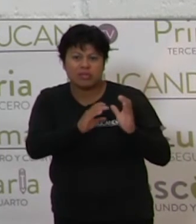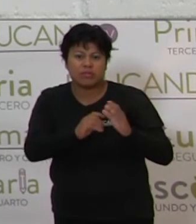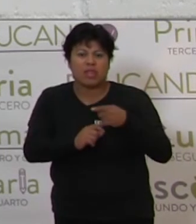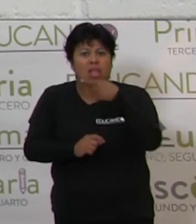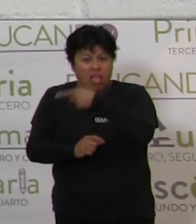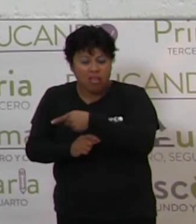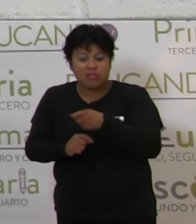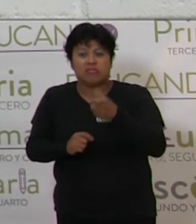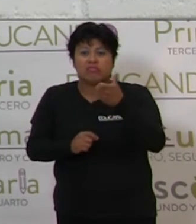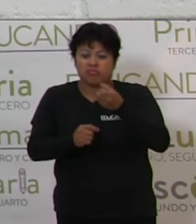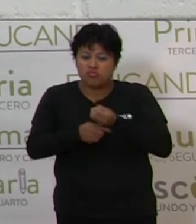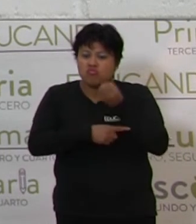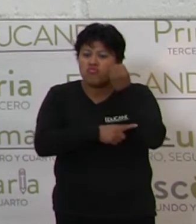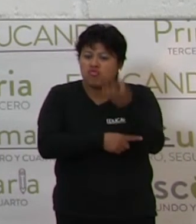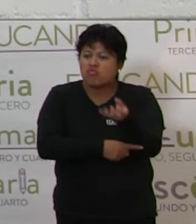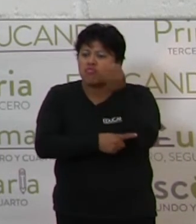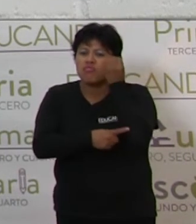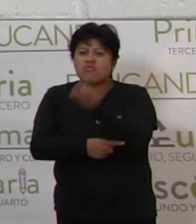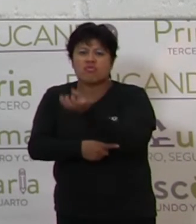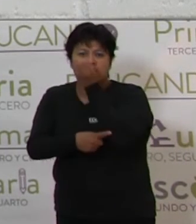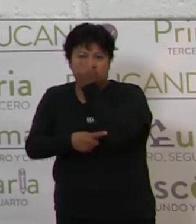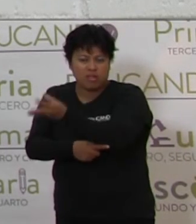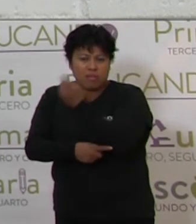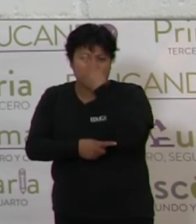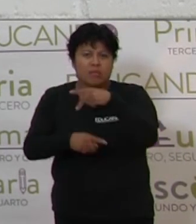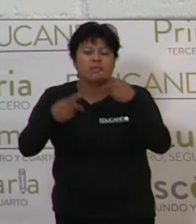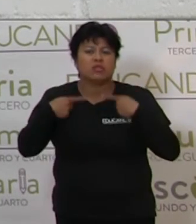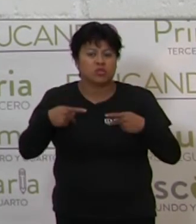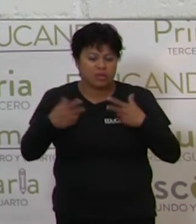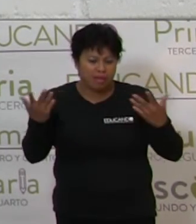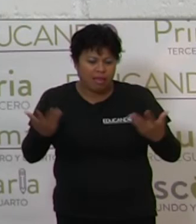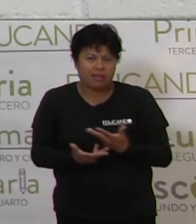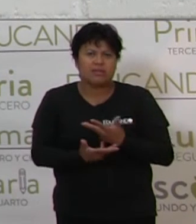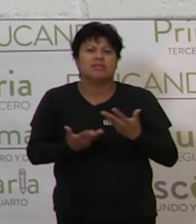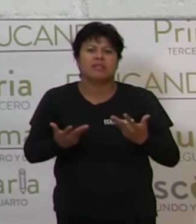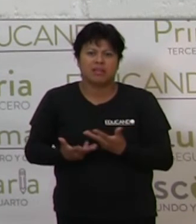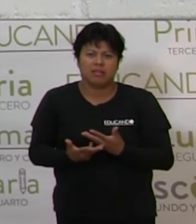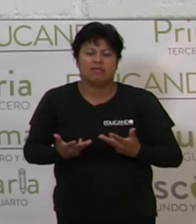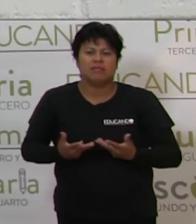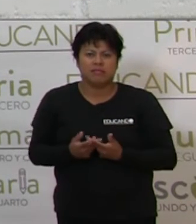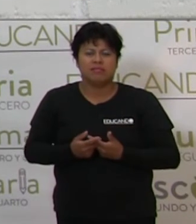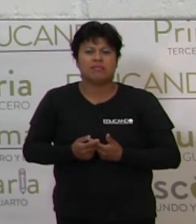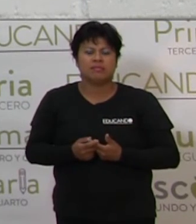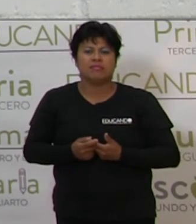ella había dejado honorarios más que generosos para que hicieran el trabajo,